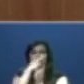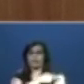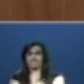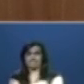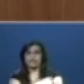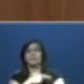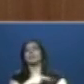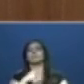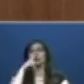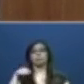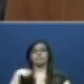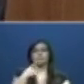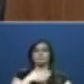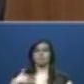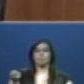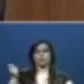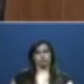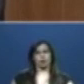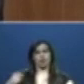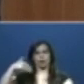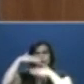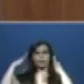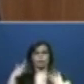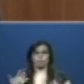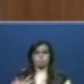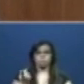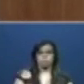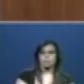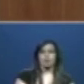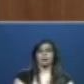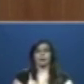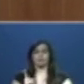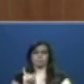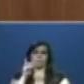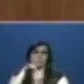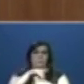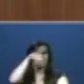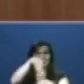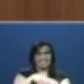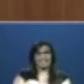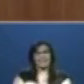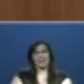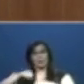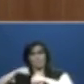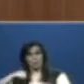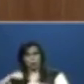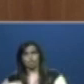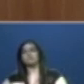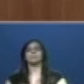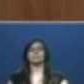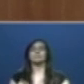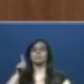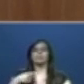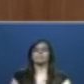continuidad asistencial con profesionales de atención primaria medicina interna y geriatría en todas las áreas de salud y se creará una